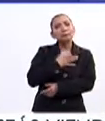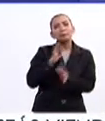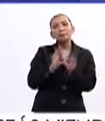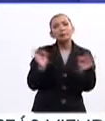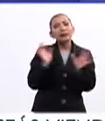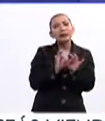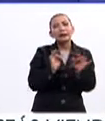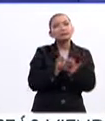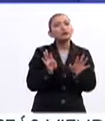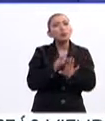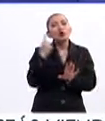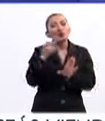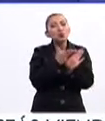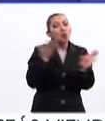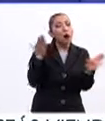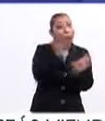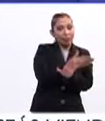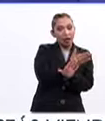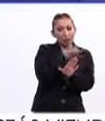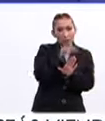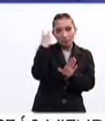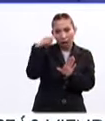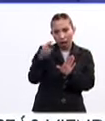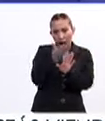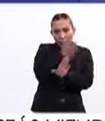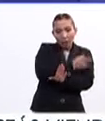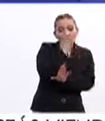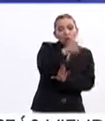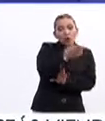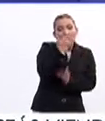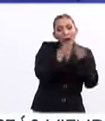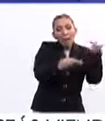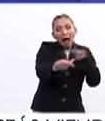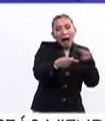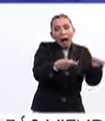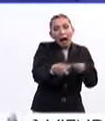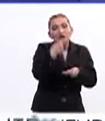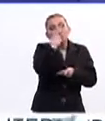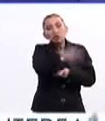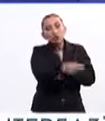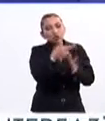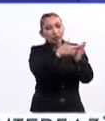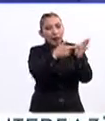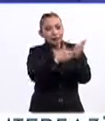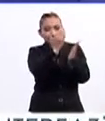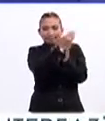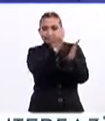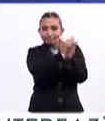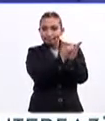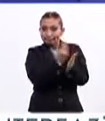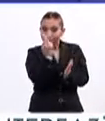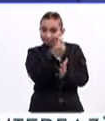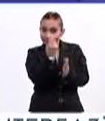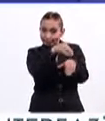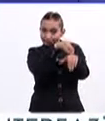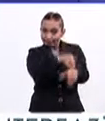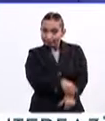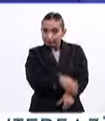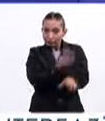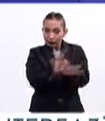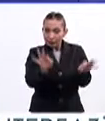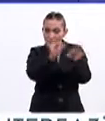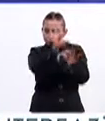cómo fue previo, por supuesto, al viaje, cómo fue tu preparación, cuáles fueron los requisitos pues